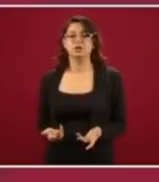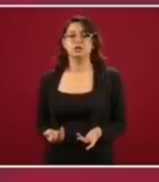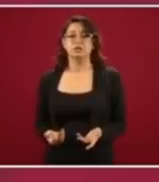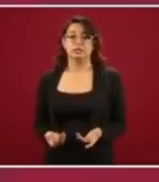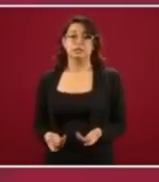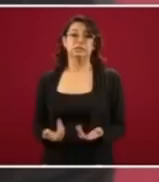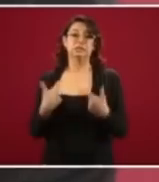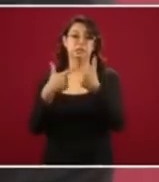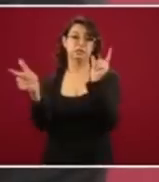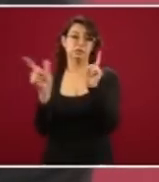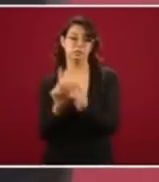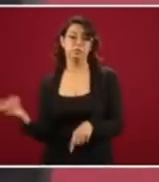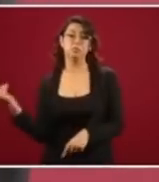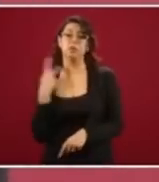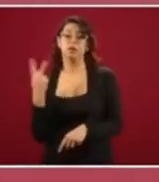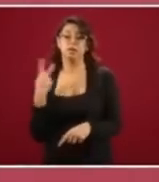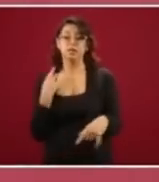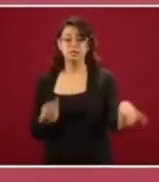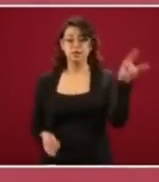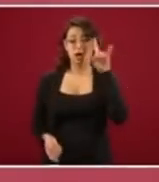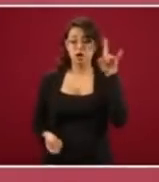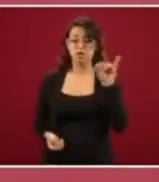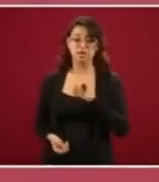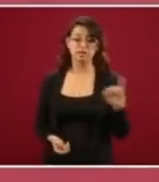el grave error